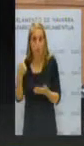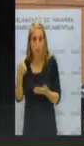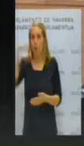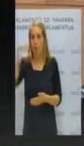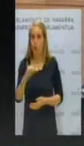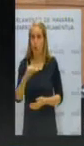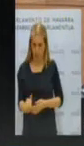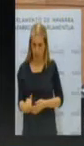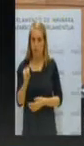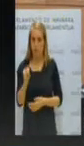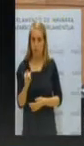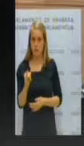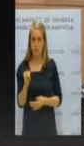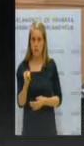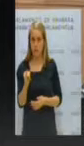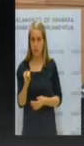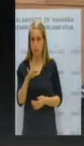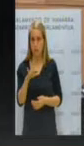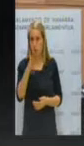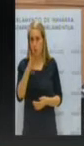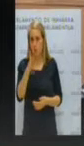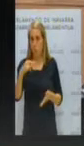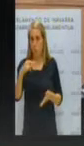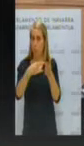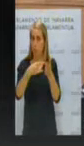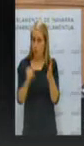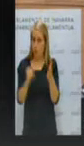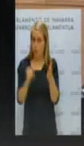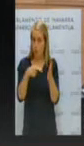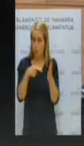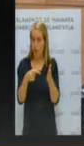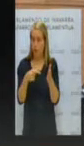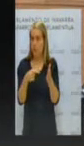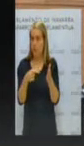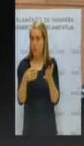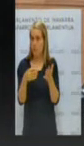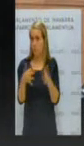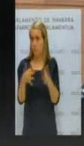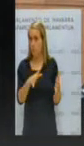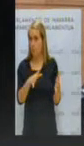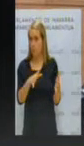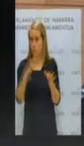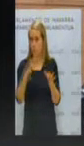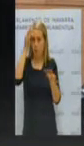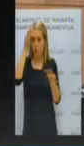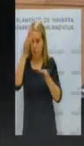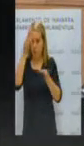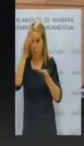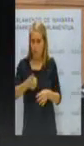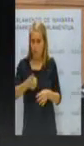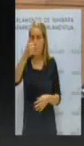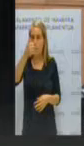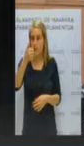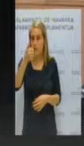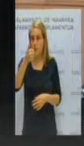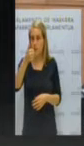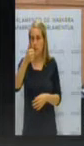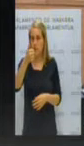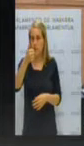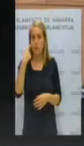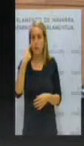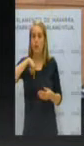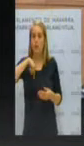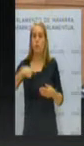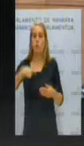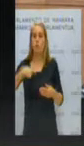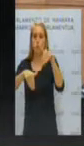porque, además, tenemos hasta un proyecto que, de alguna manera, pues, hace más concreto lo que vamos a votar, ¿no?